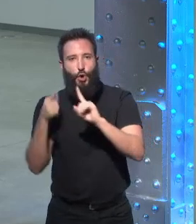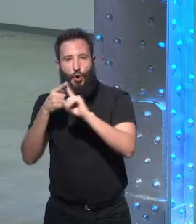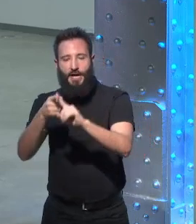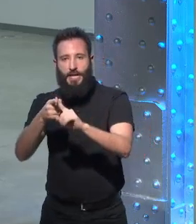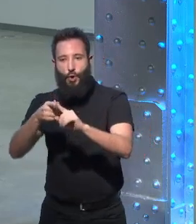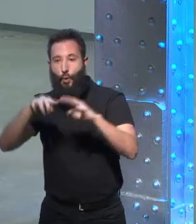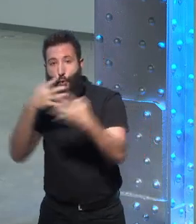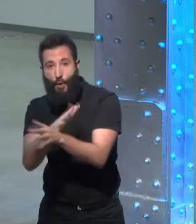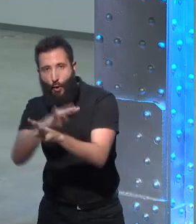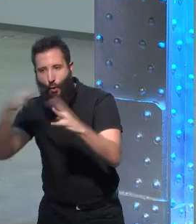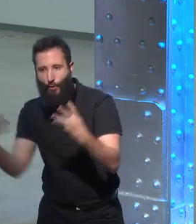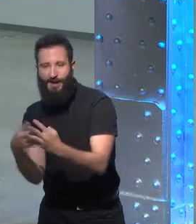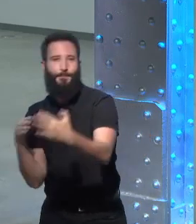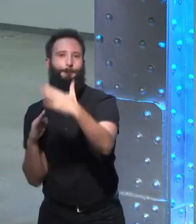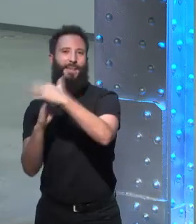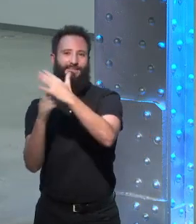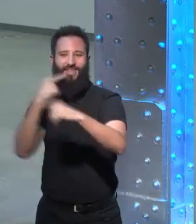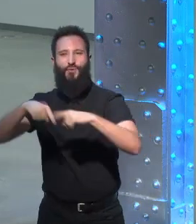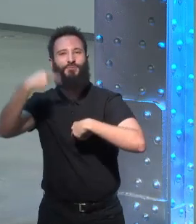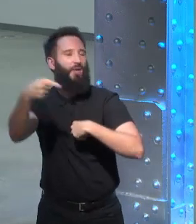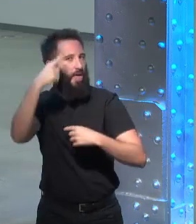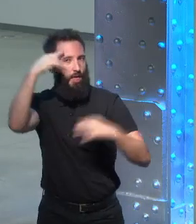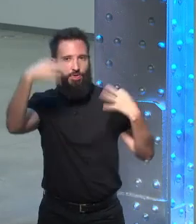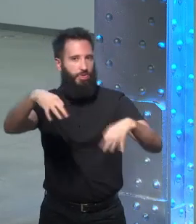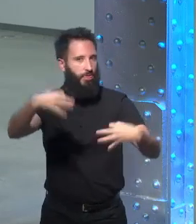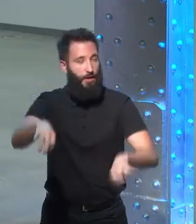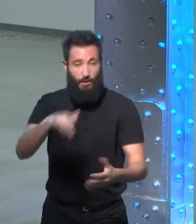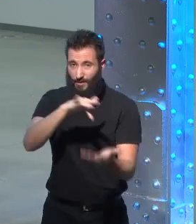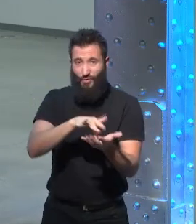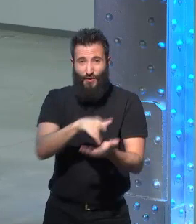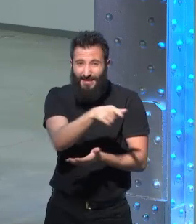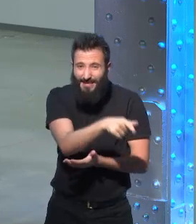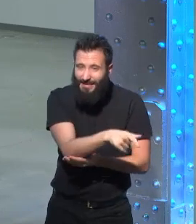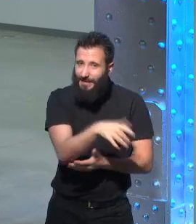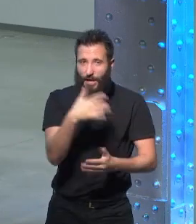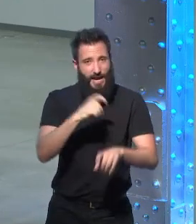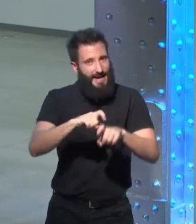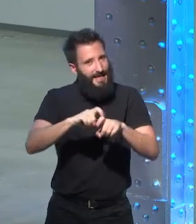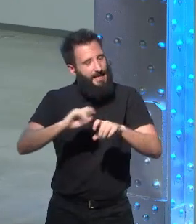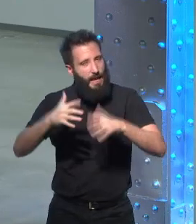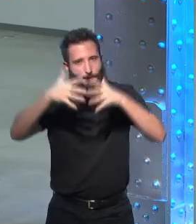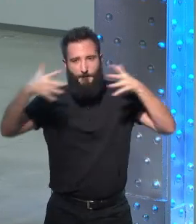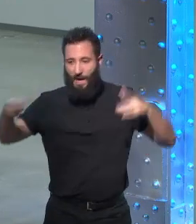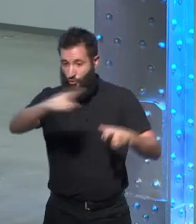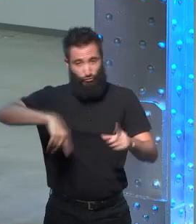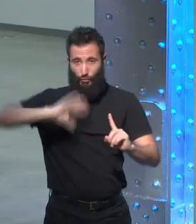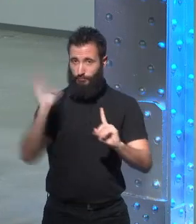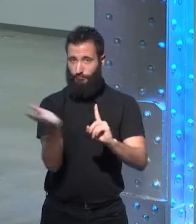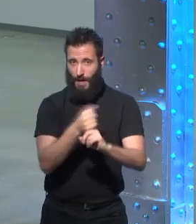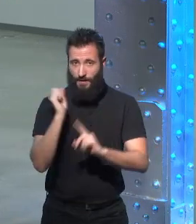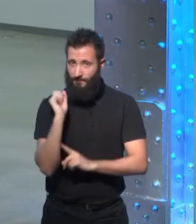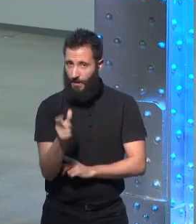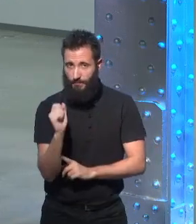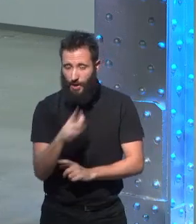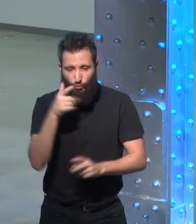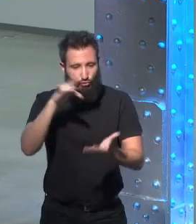sin darse cuenta de las consecuencias que tenía, ¿no? Ese es otro de los grandes características que nosotros nos encontramos a la hora